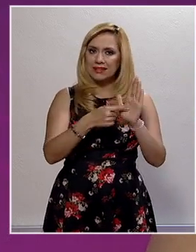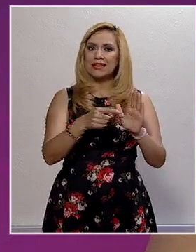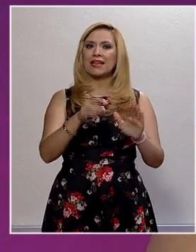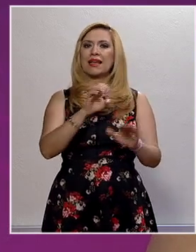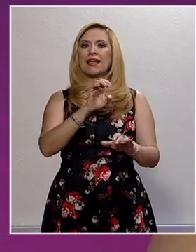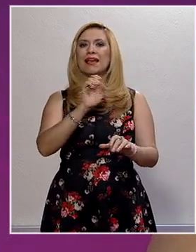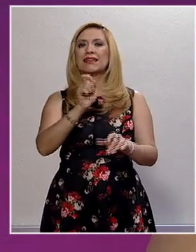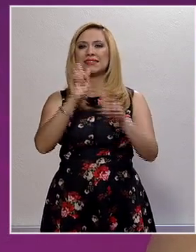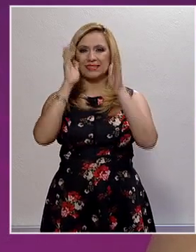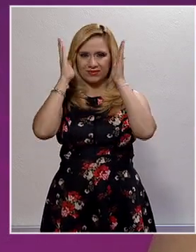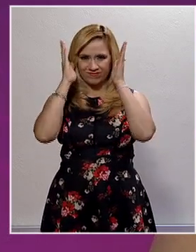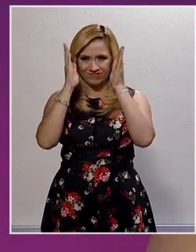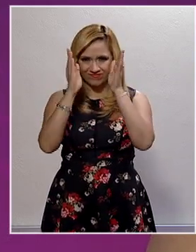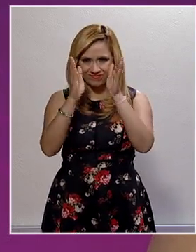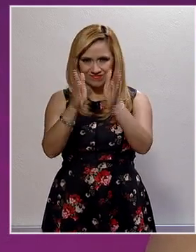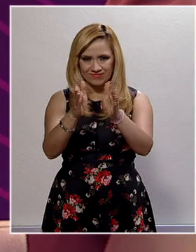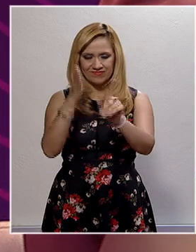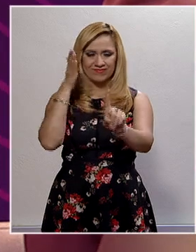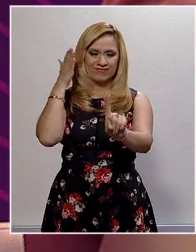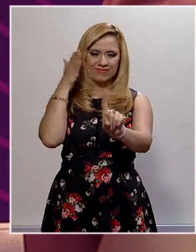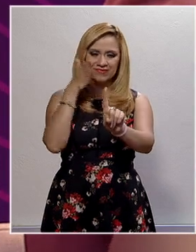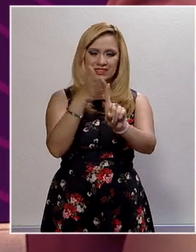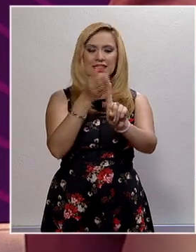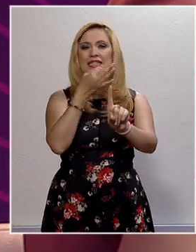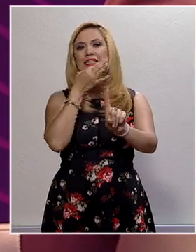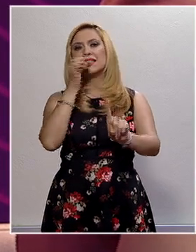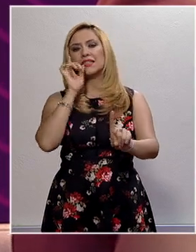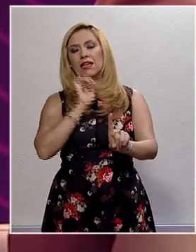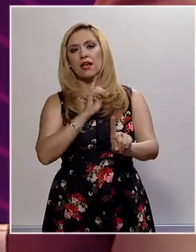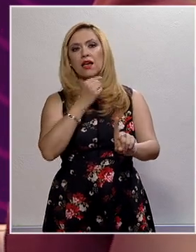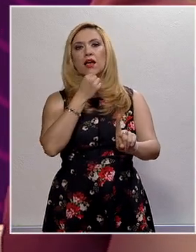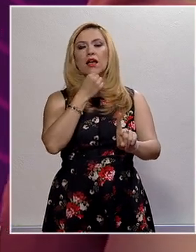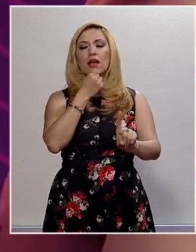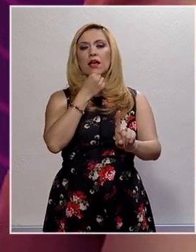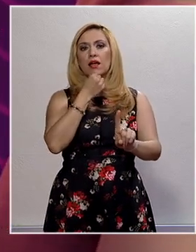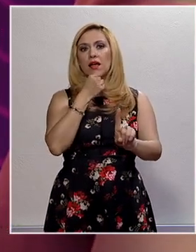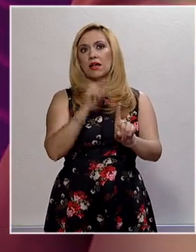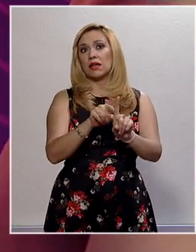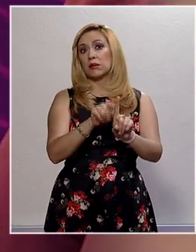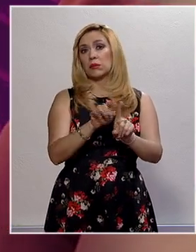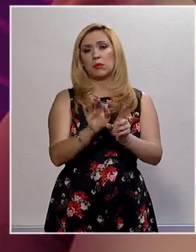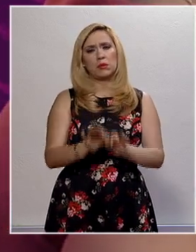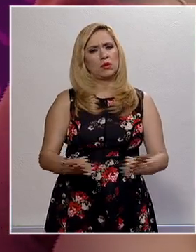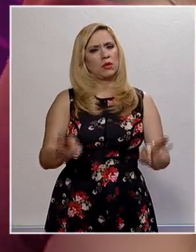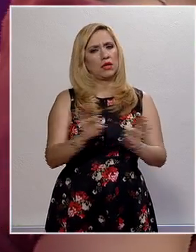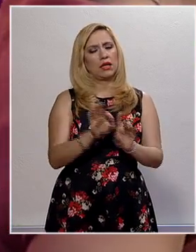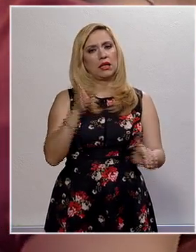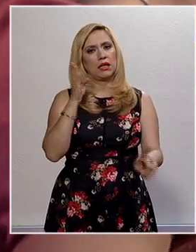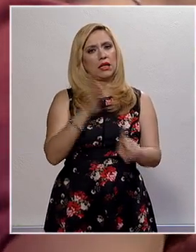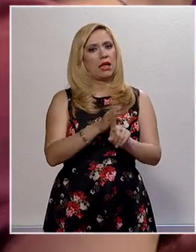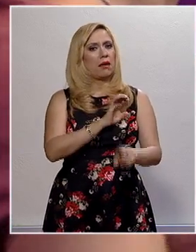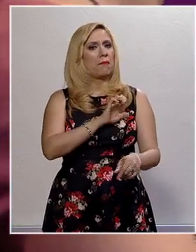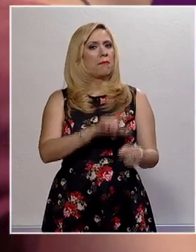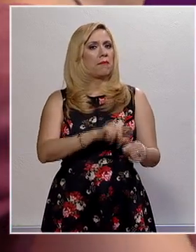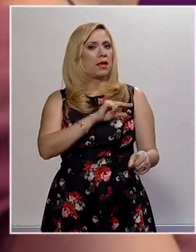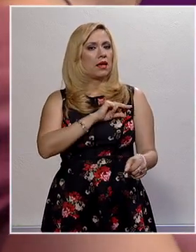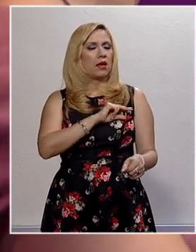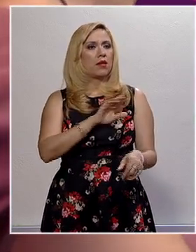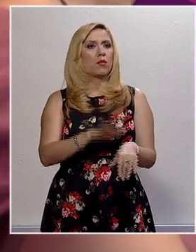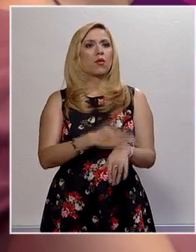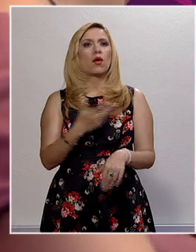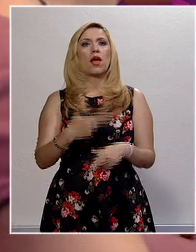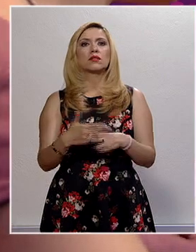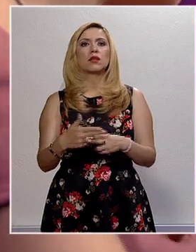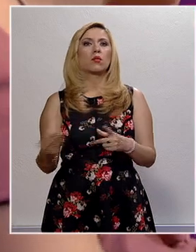específico cuando se trata de un niño o una niña, en este caso de niñas, y ese enfoque interseccional pues, puede incluso